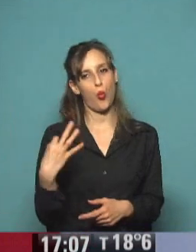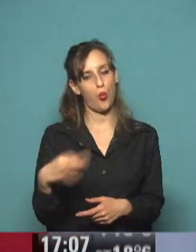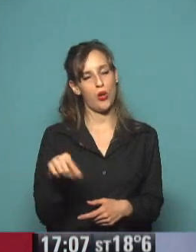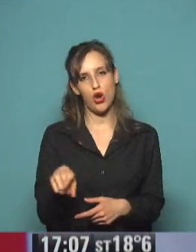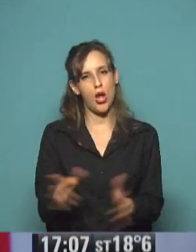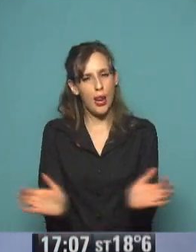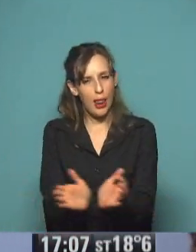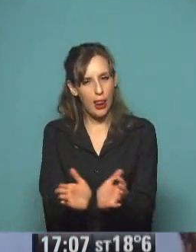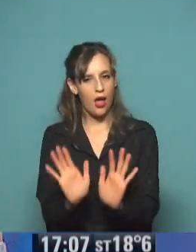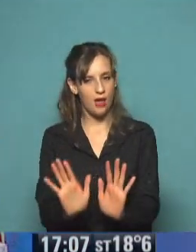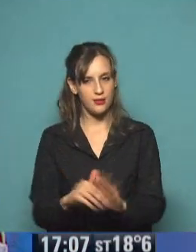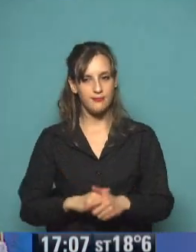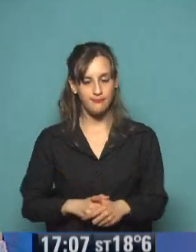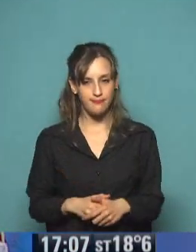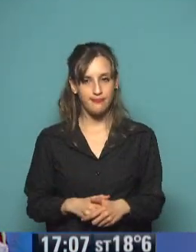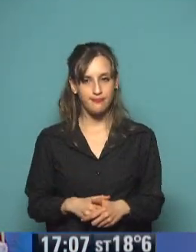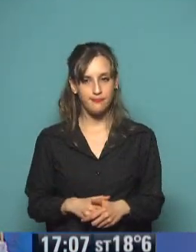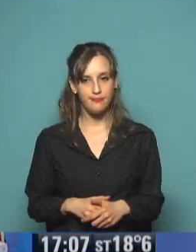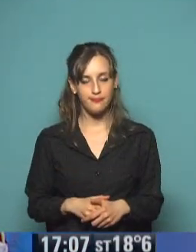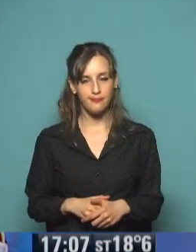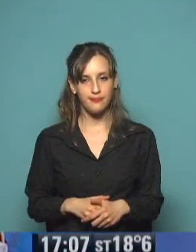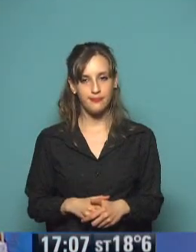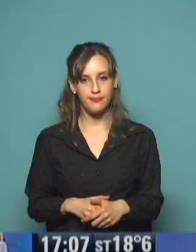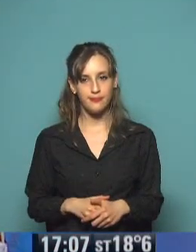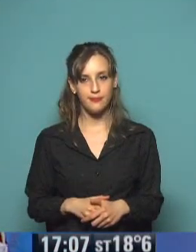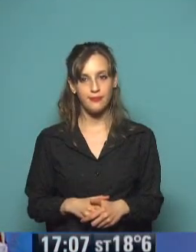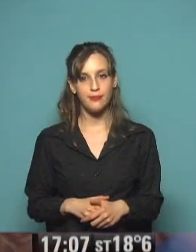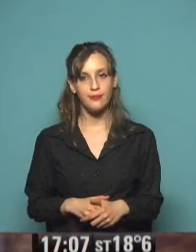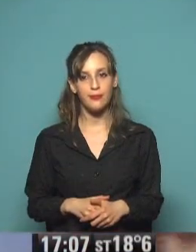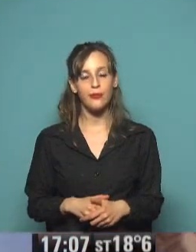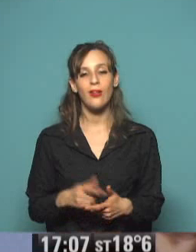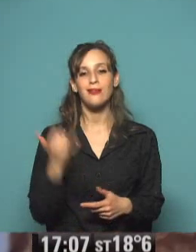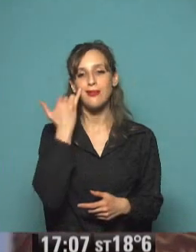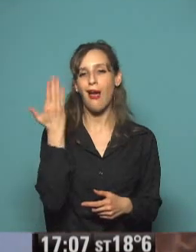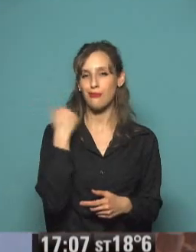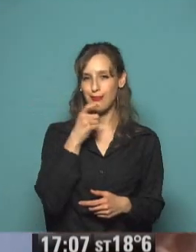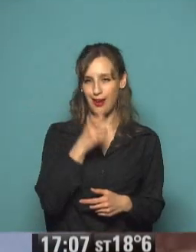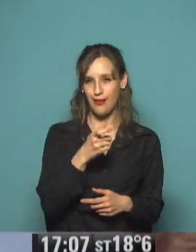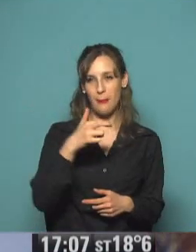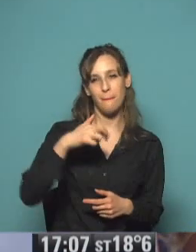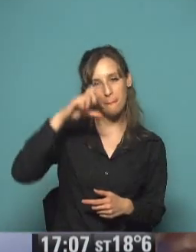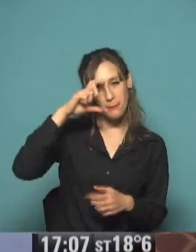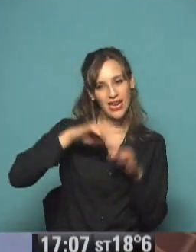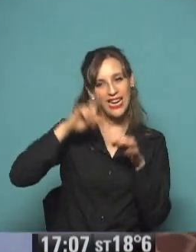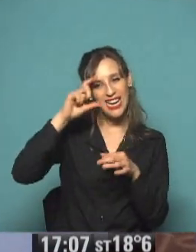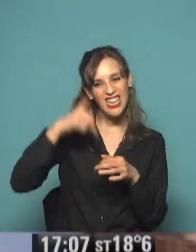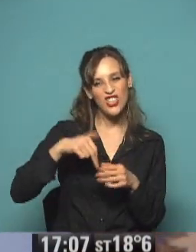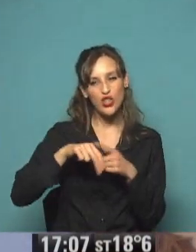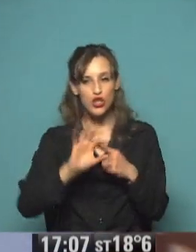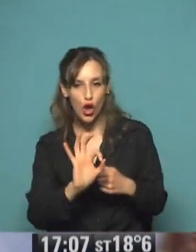pequeño. Más chiquito. Porque, claro, ya usamos más pequeño. Más